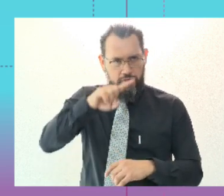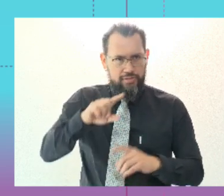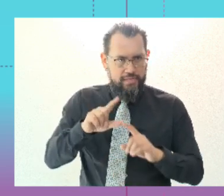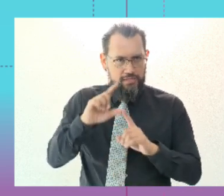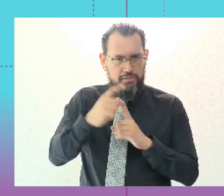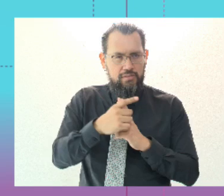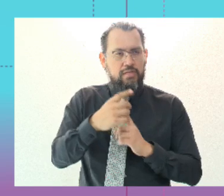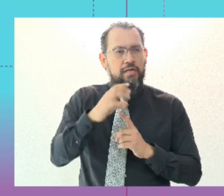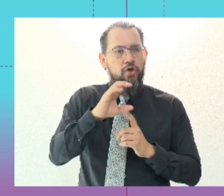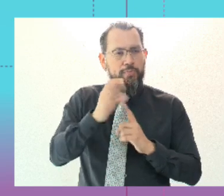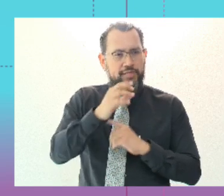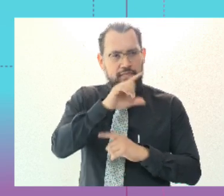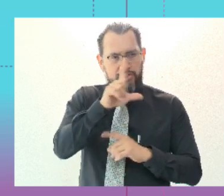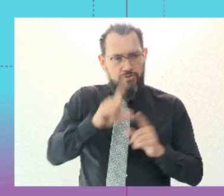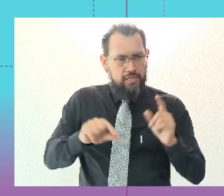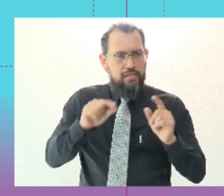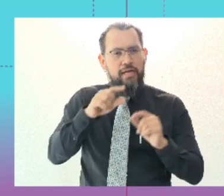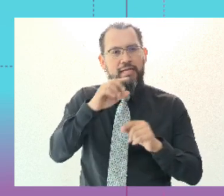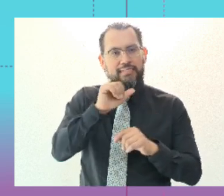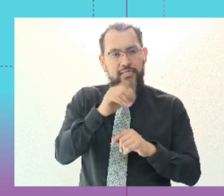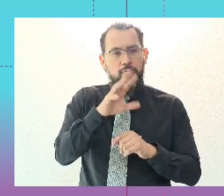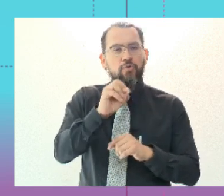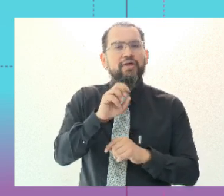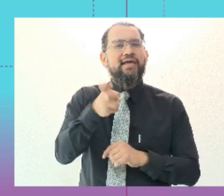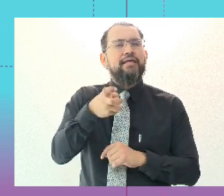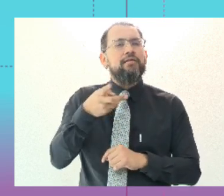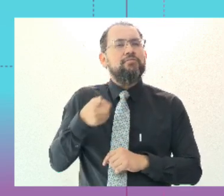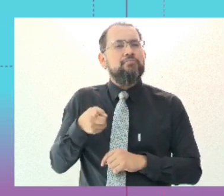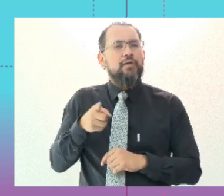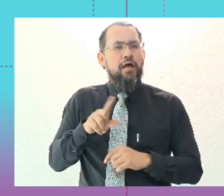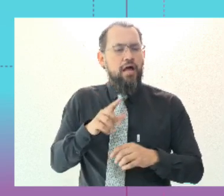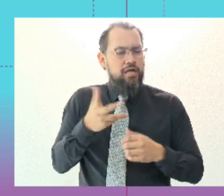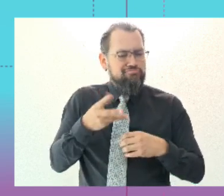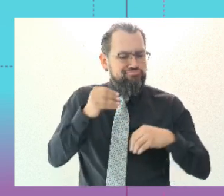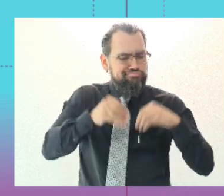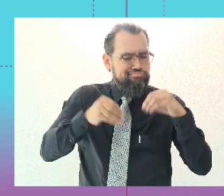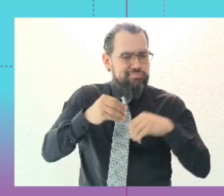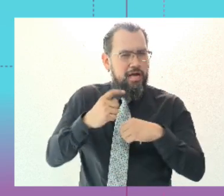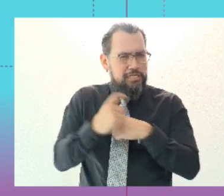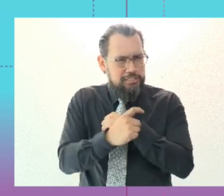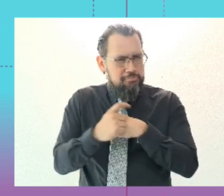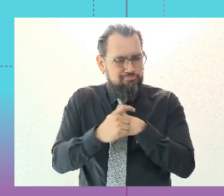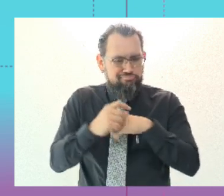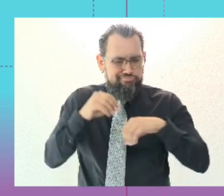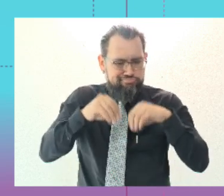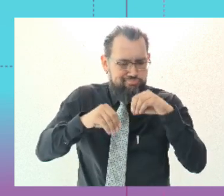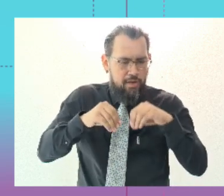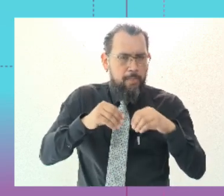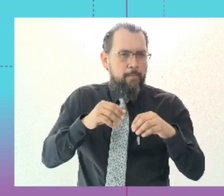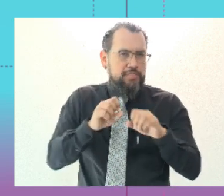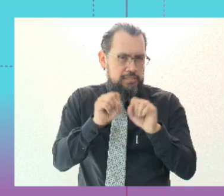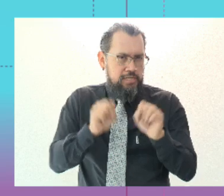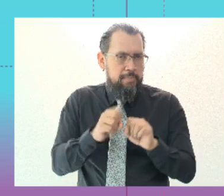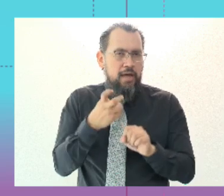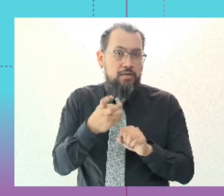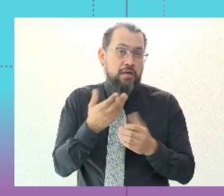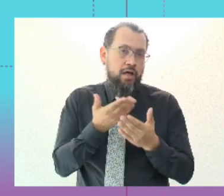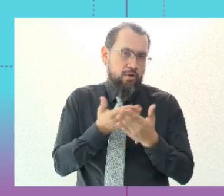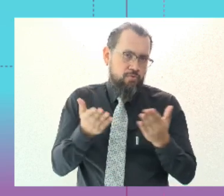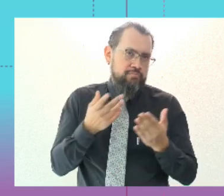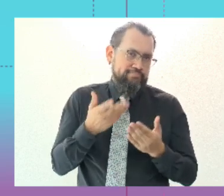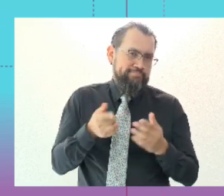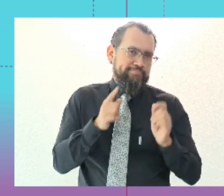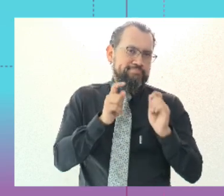por desarrollar un novedoso sistema automatizado de gestión documental y administración de archivos, y actualmente se desempeña en la Dirección